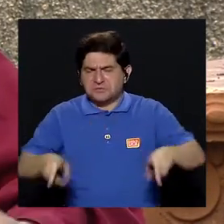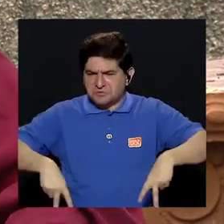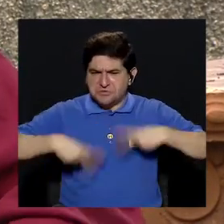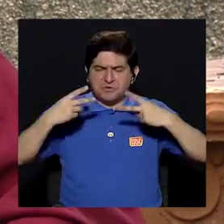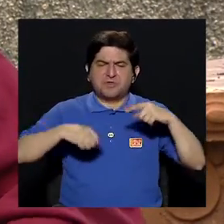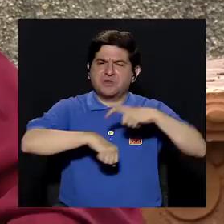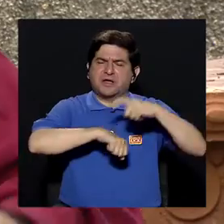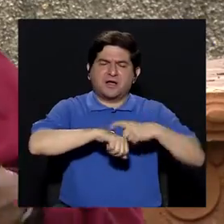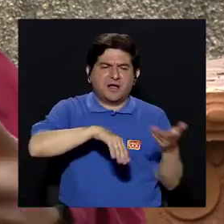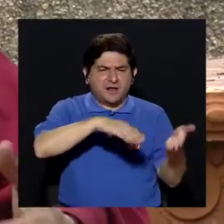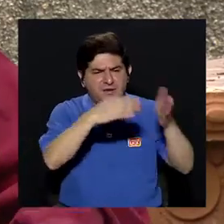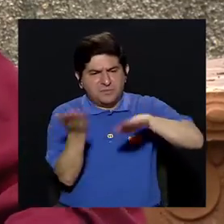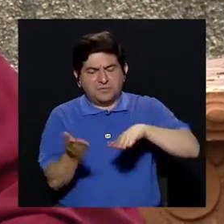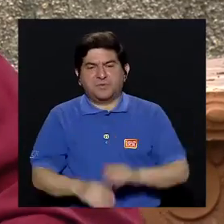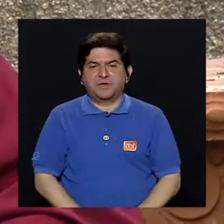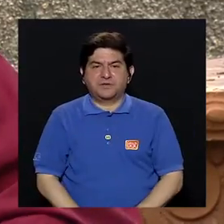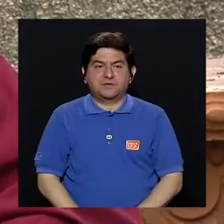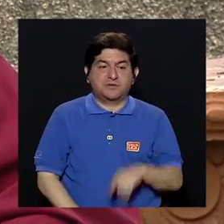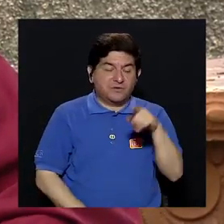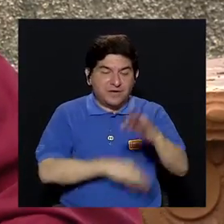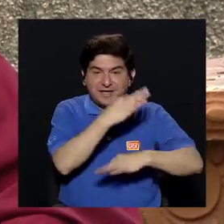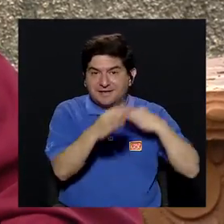vida cuando mueren en promedio en